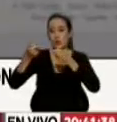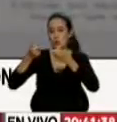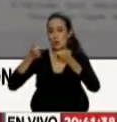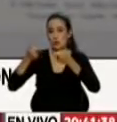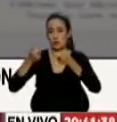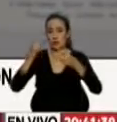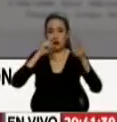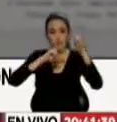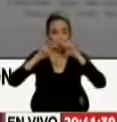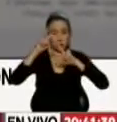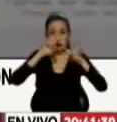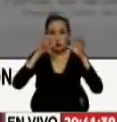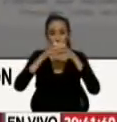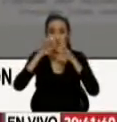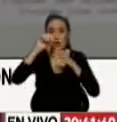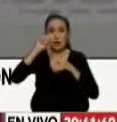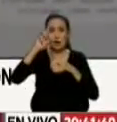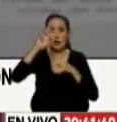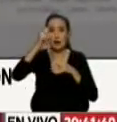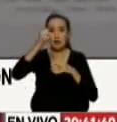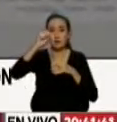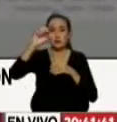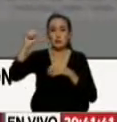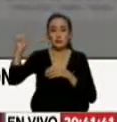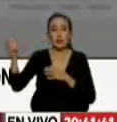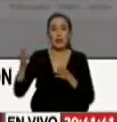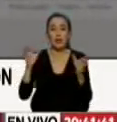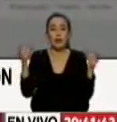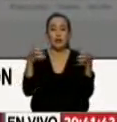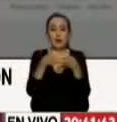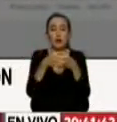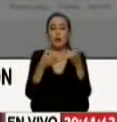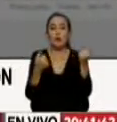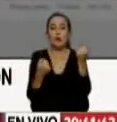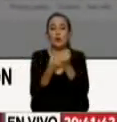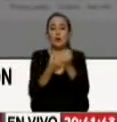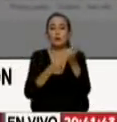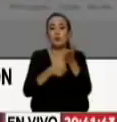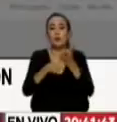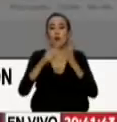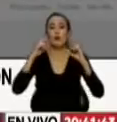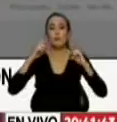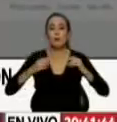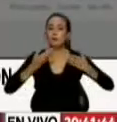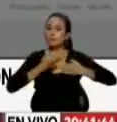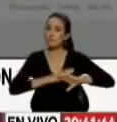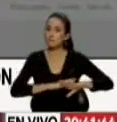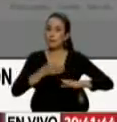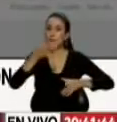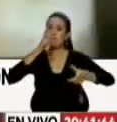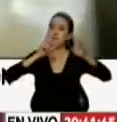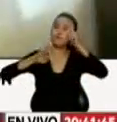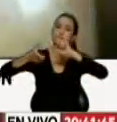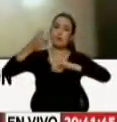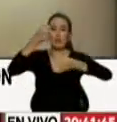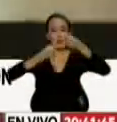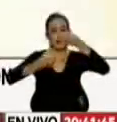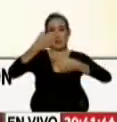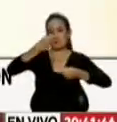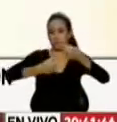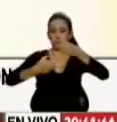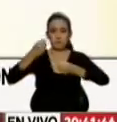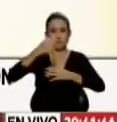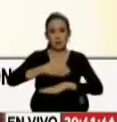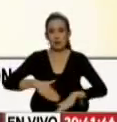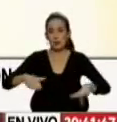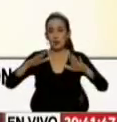Control y Vigilancia Sanitaria, ARCSA, en conjunto con el Ministerio de Salud, emitió una alerta para evitar el consumo del producto